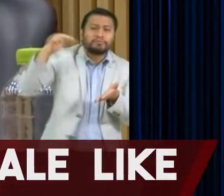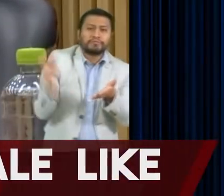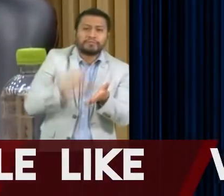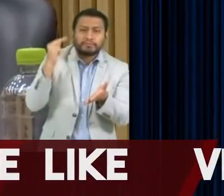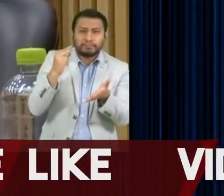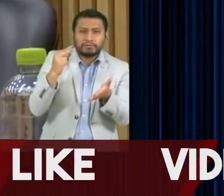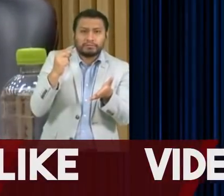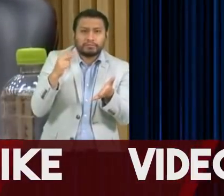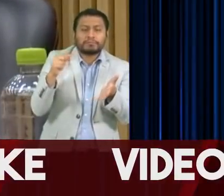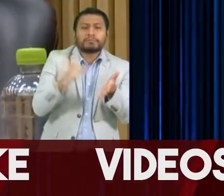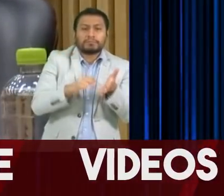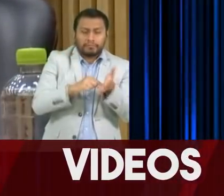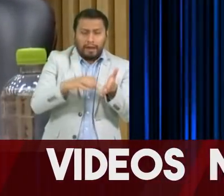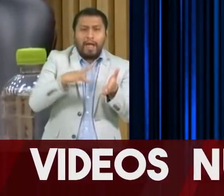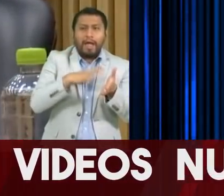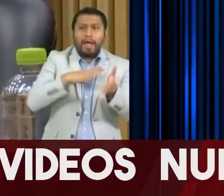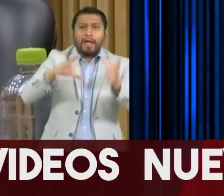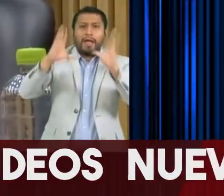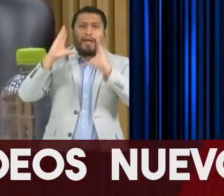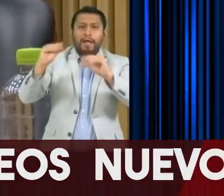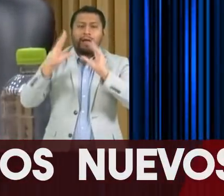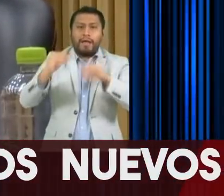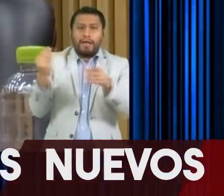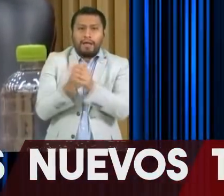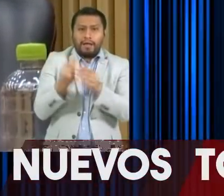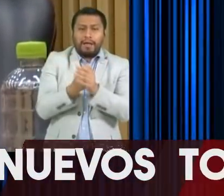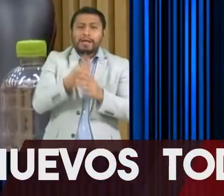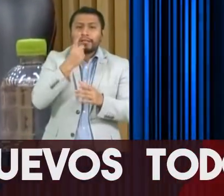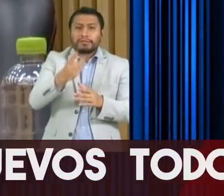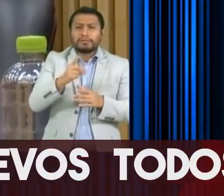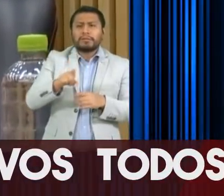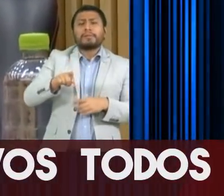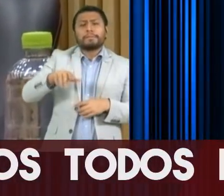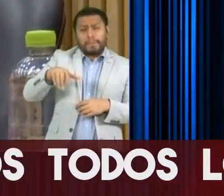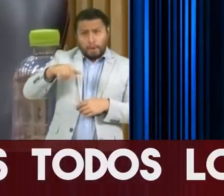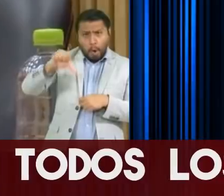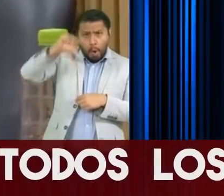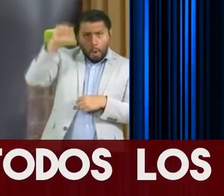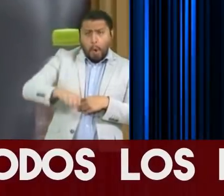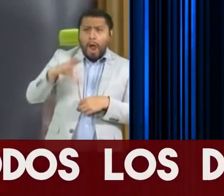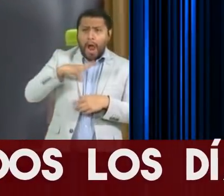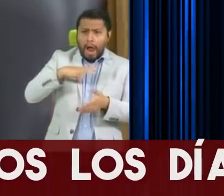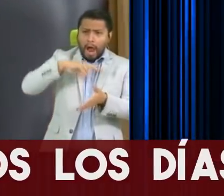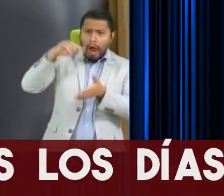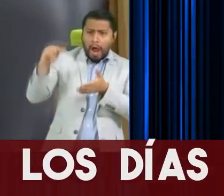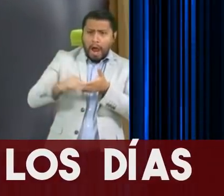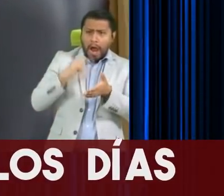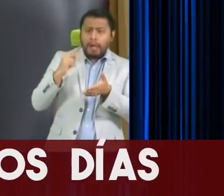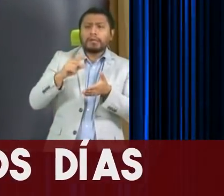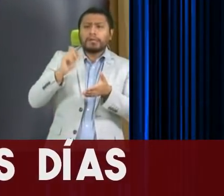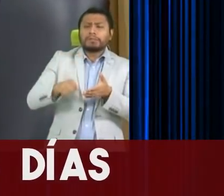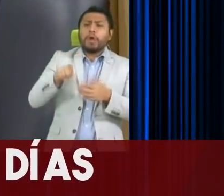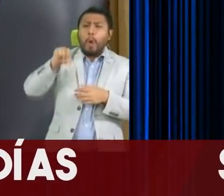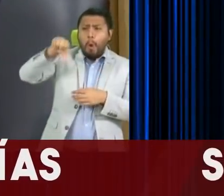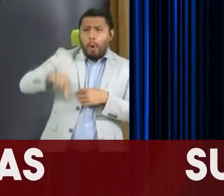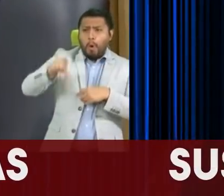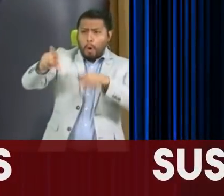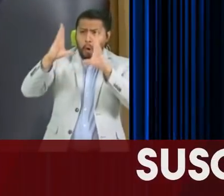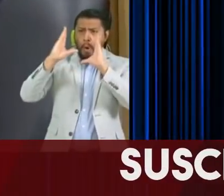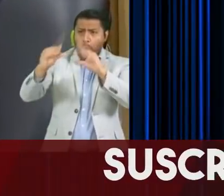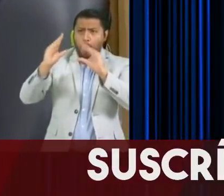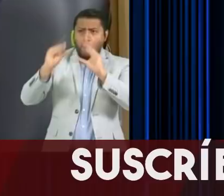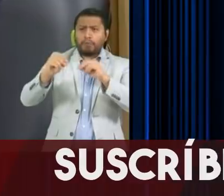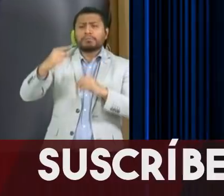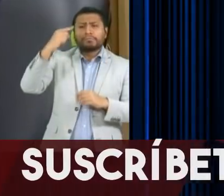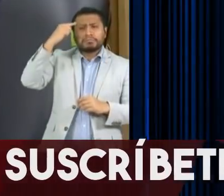la capacitación, donde dice: considera que la capacitación que acaba de recibir podrá desempeñar su responsabilidad adecuadamente, mejor que con